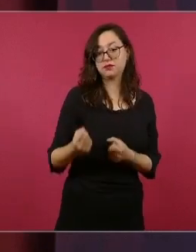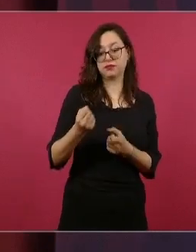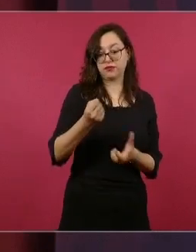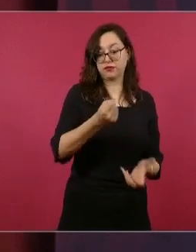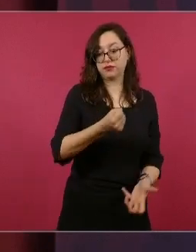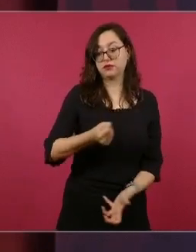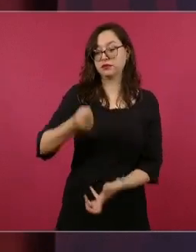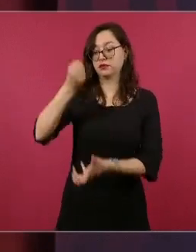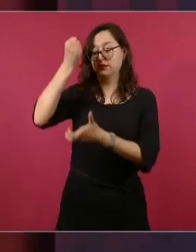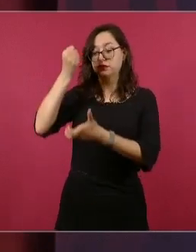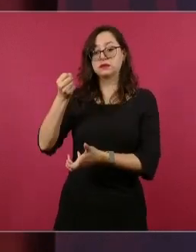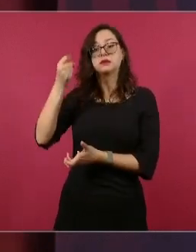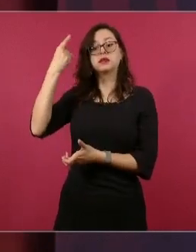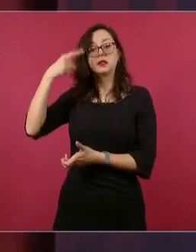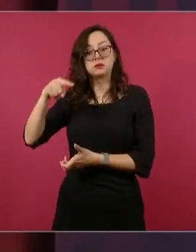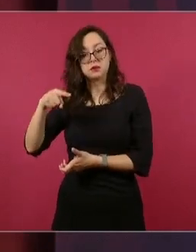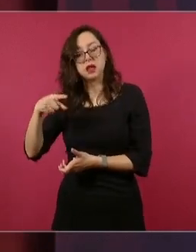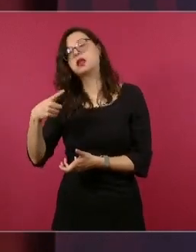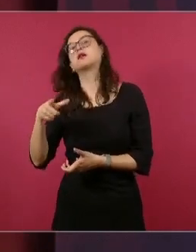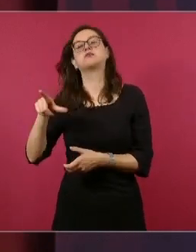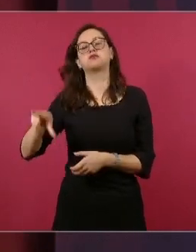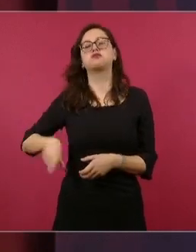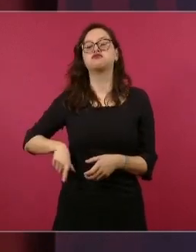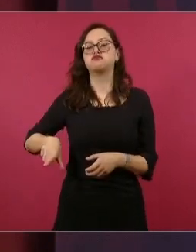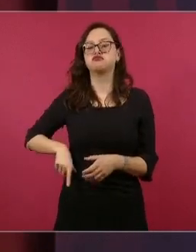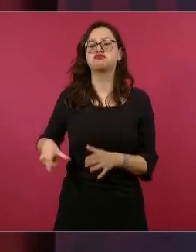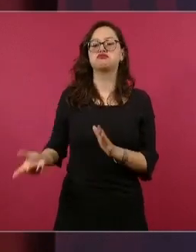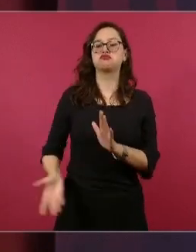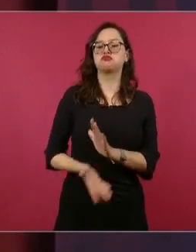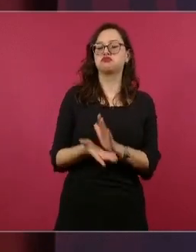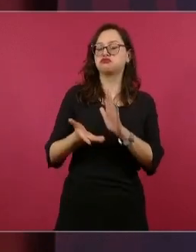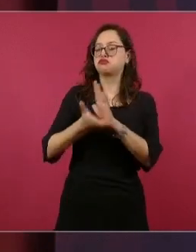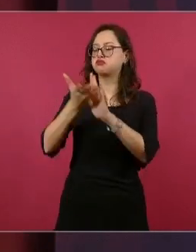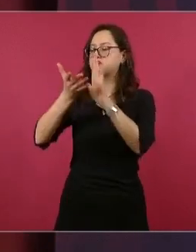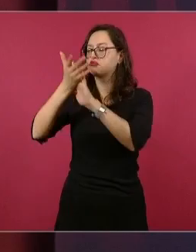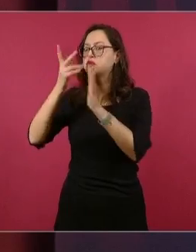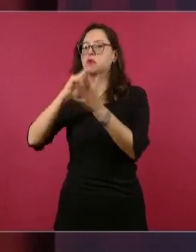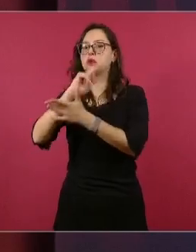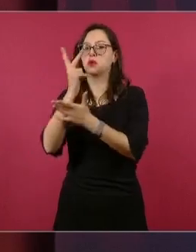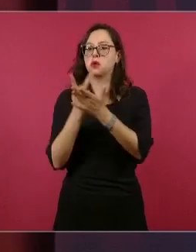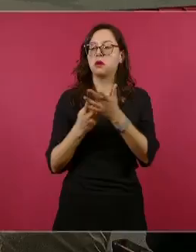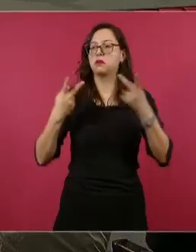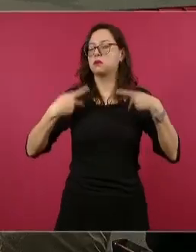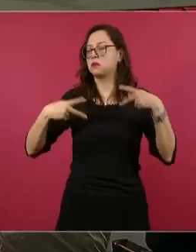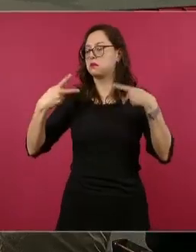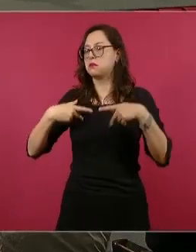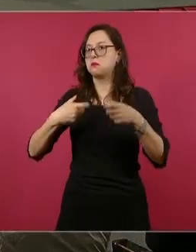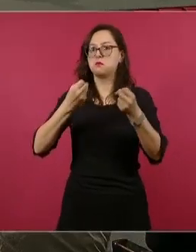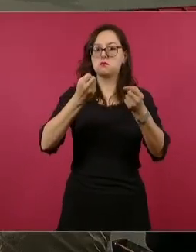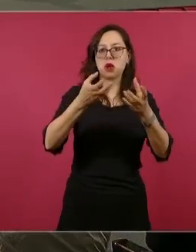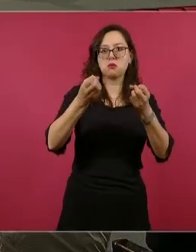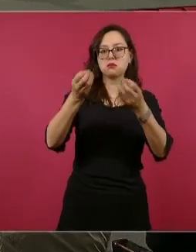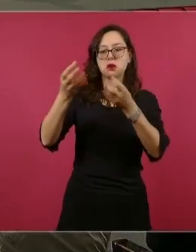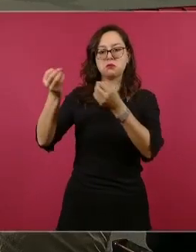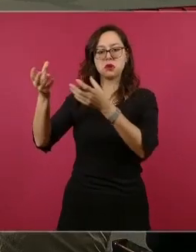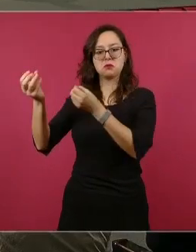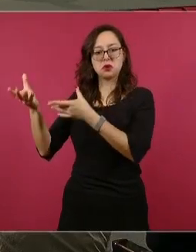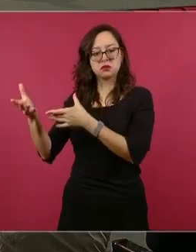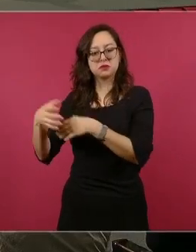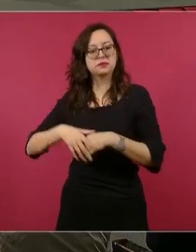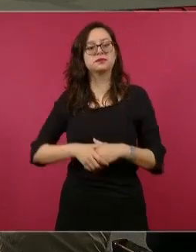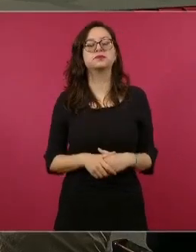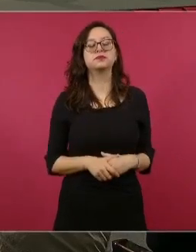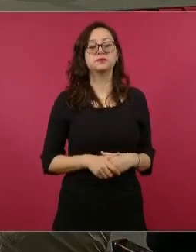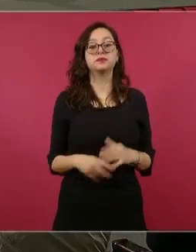usan fundamentalmente para las obras del gobierno y para los programas sociales. Adelante. Y